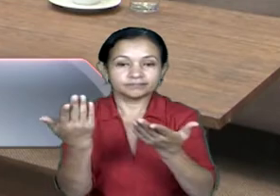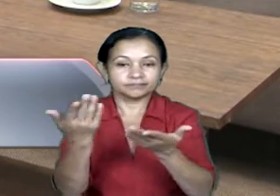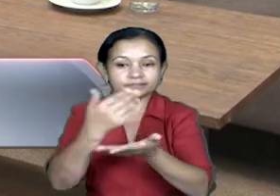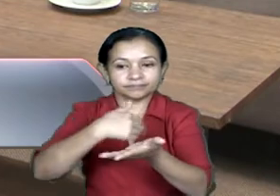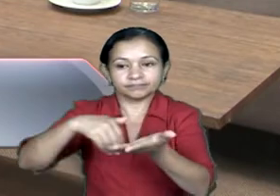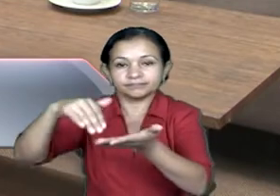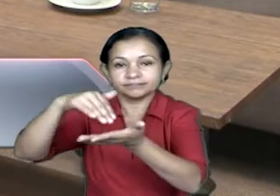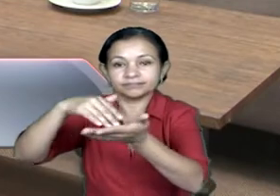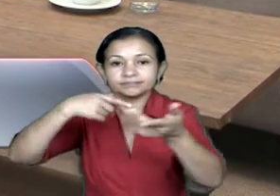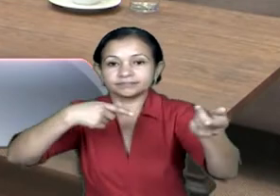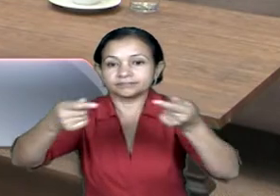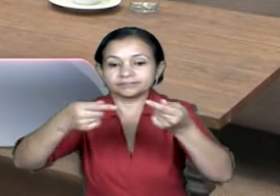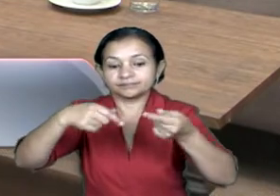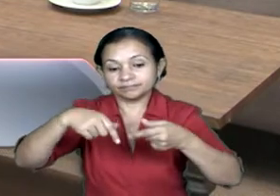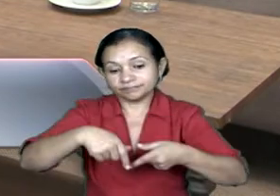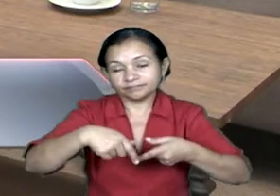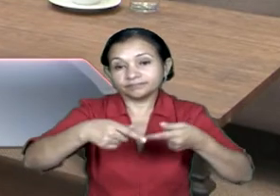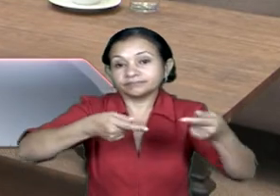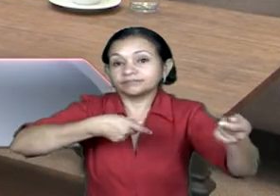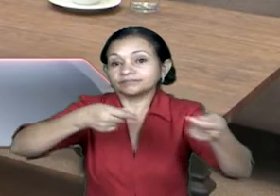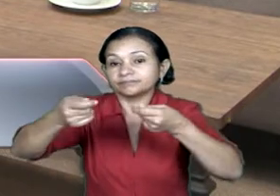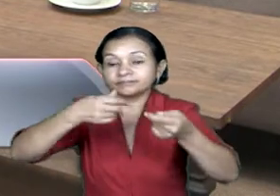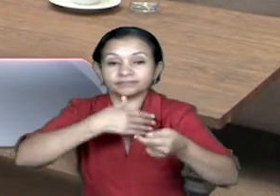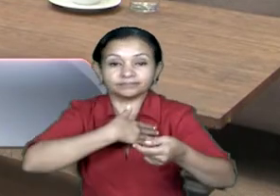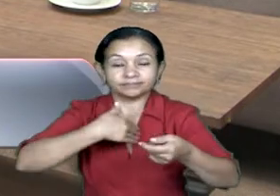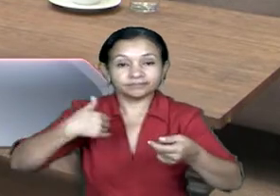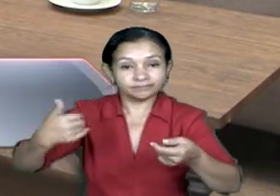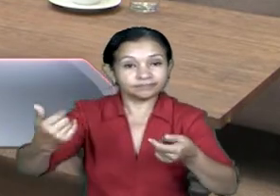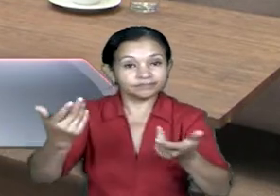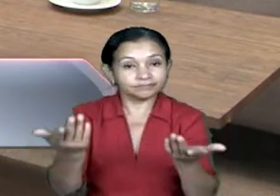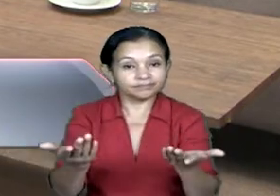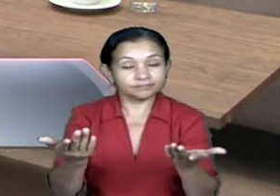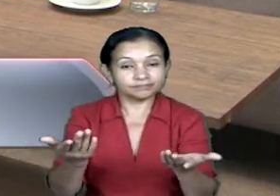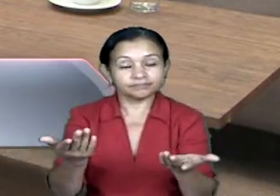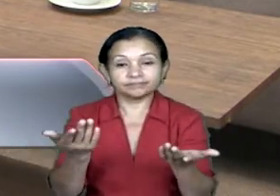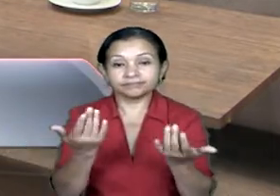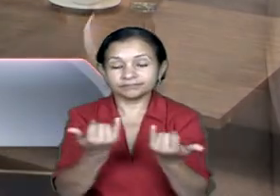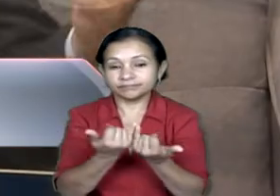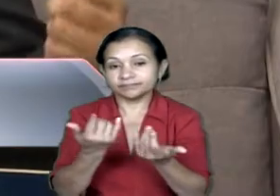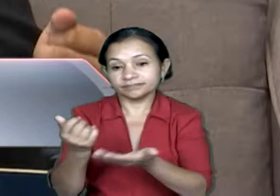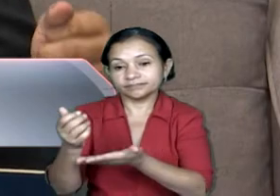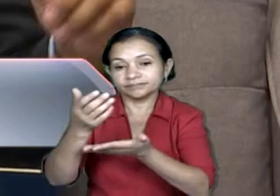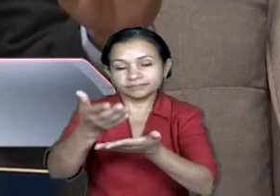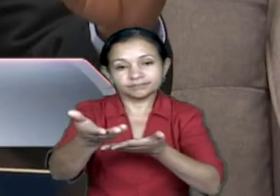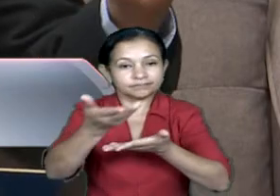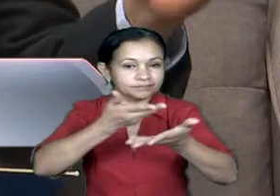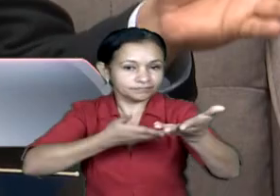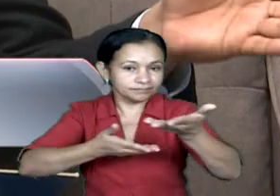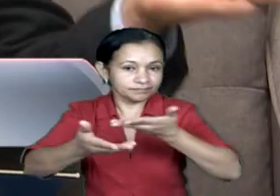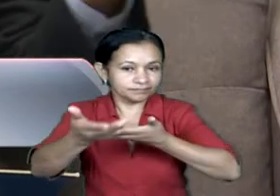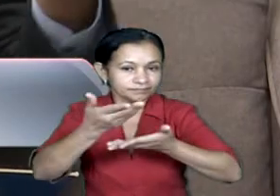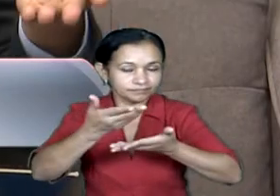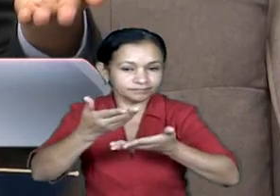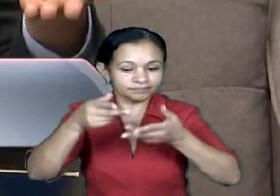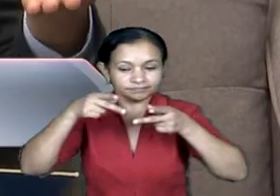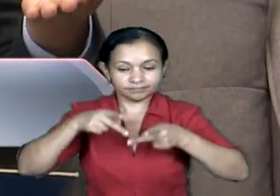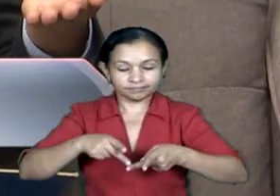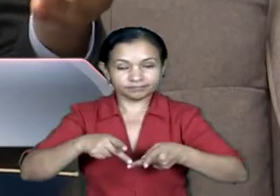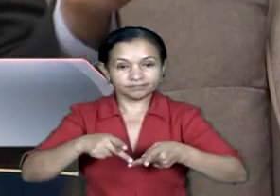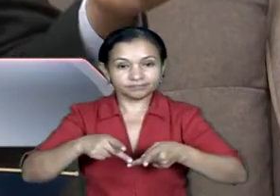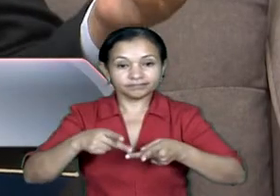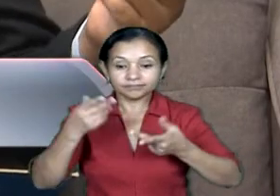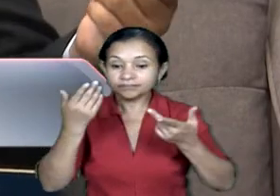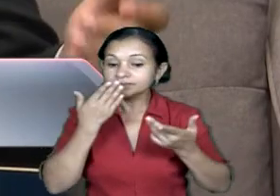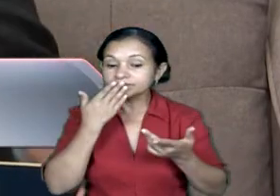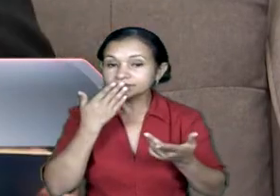venta. Para que sus productos vendan mejor precio. Y obtengan también un beneficio mutuo también, ajá, porque es decir, tanto el productor obtiene mejores